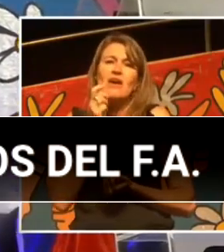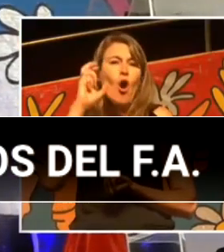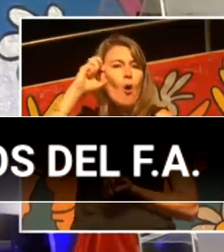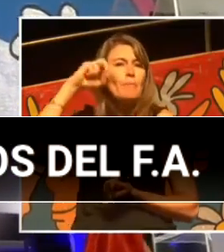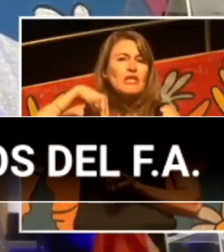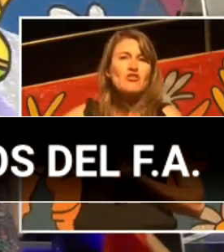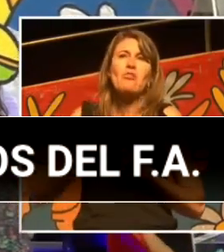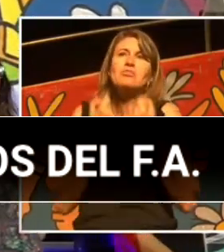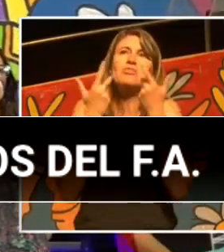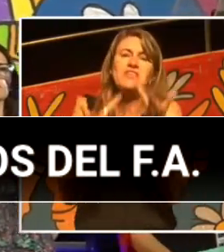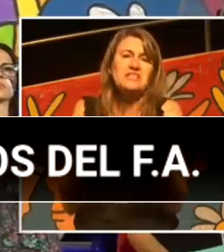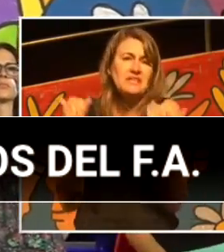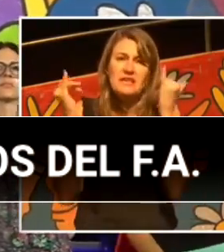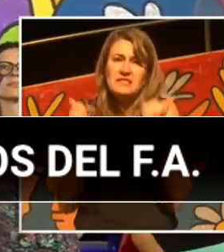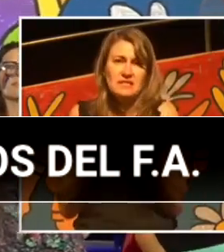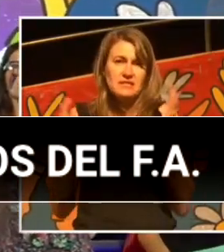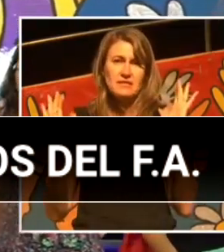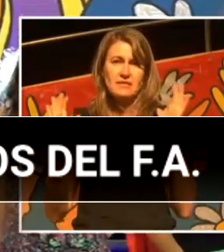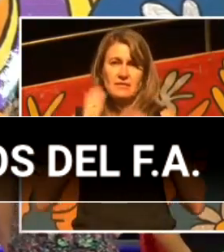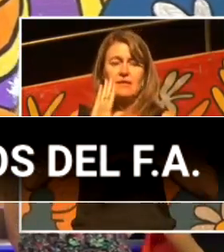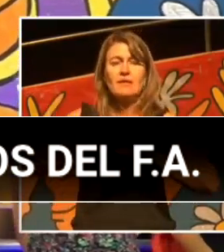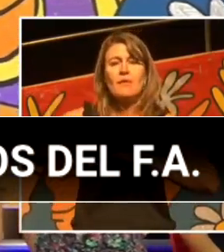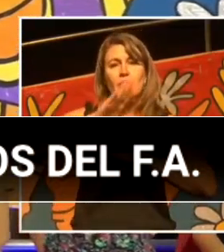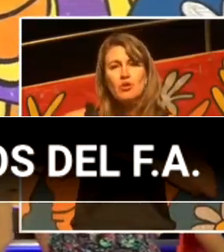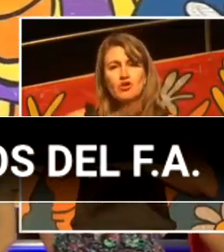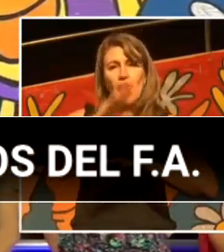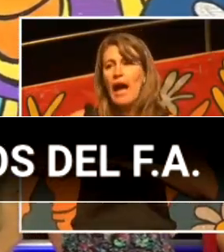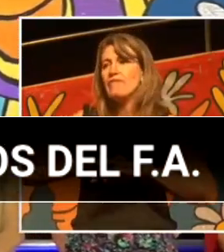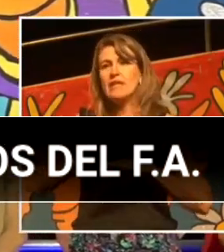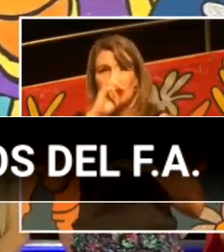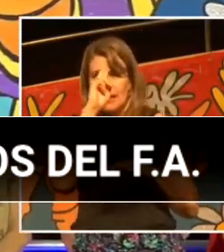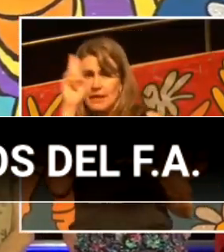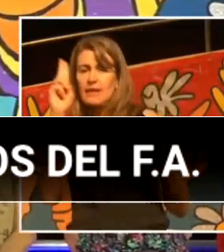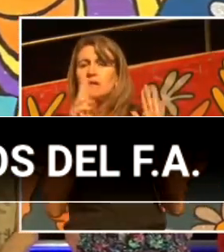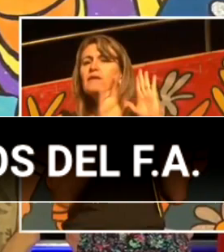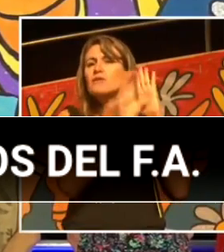pensamos ser responsable con la institucionalidad